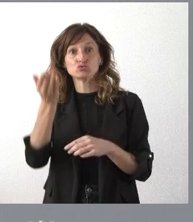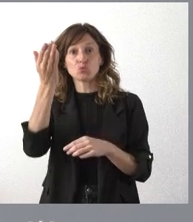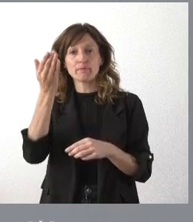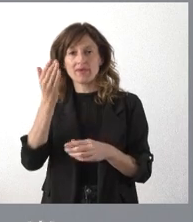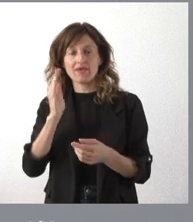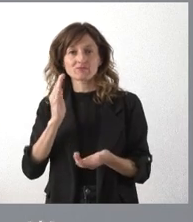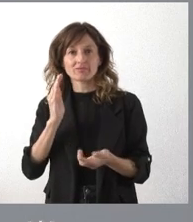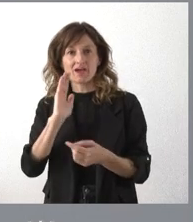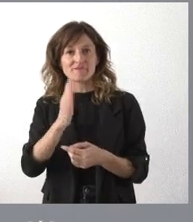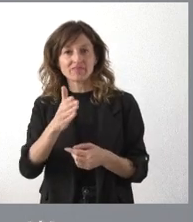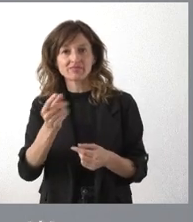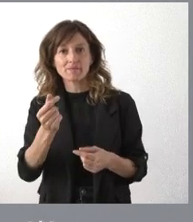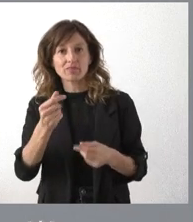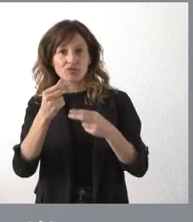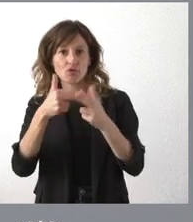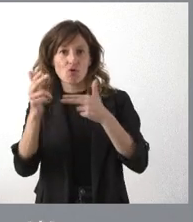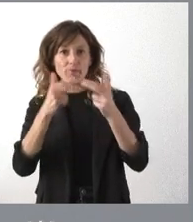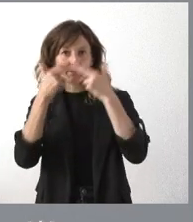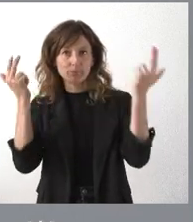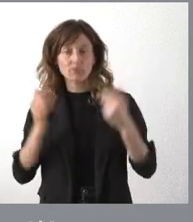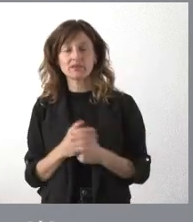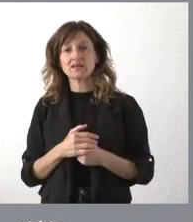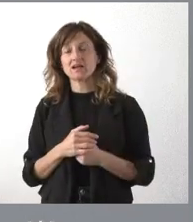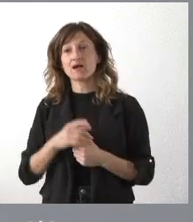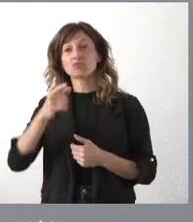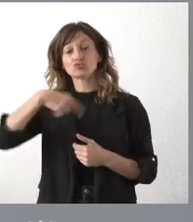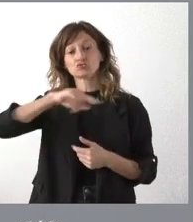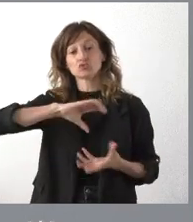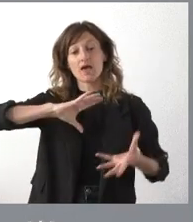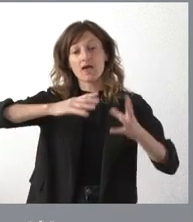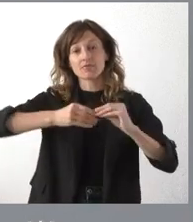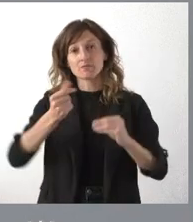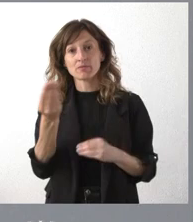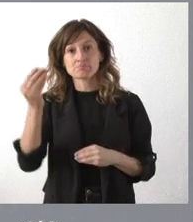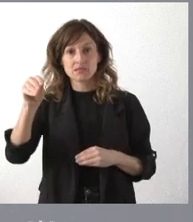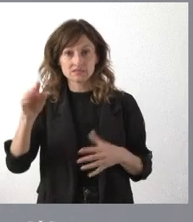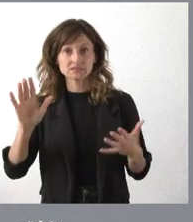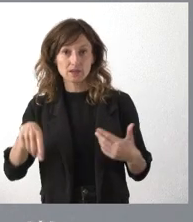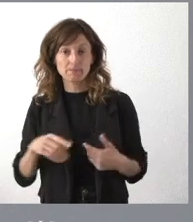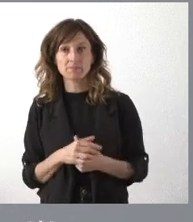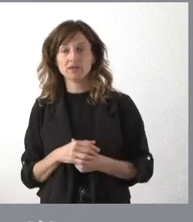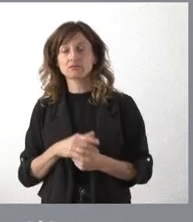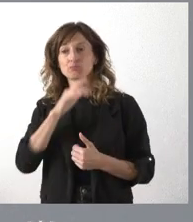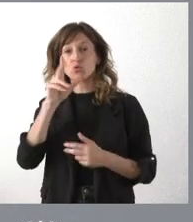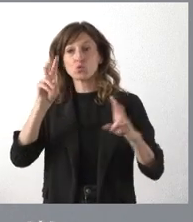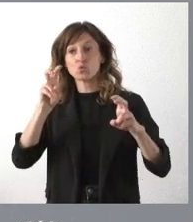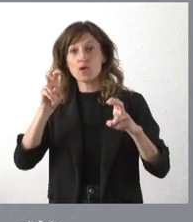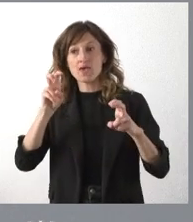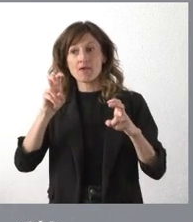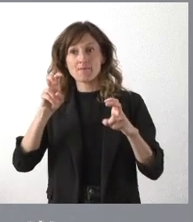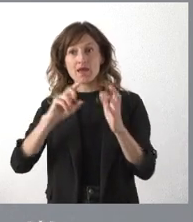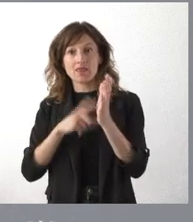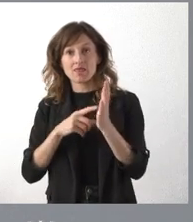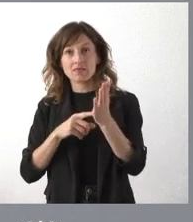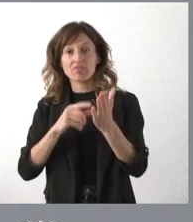también al coste de la obra pública es por los dos también adaptamos este precio para que en la nueva licitación en vez de